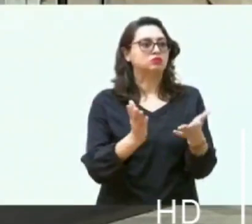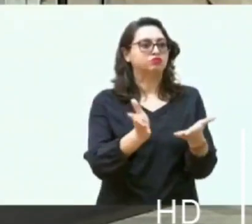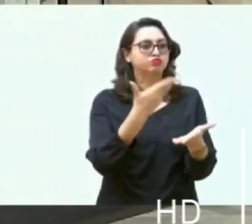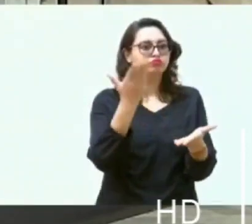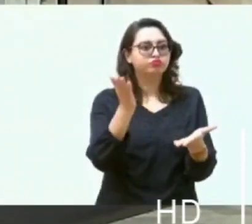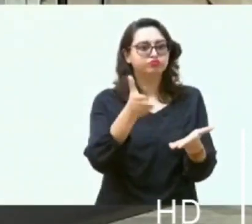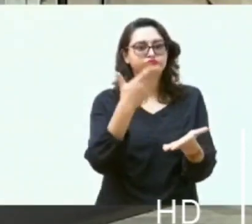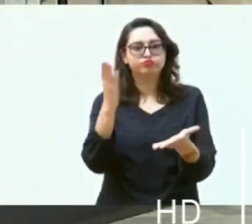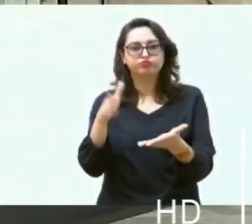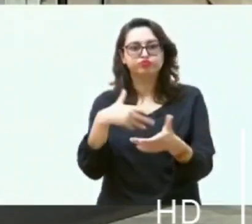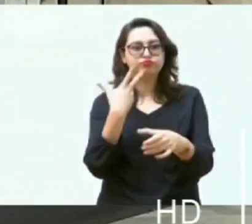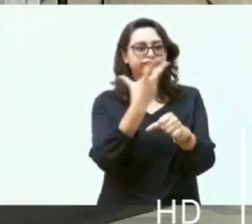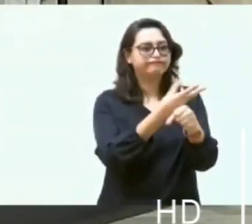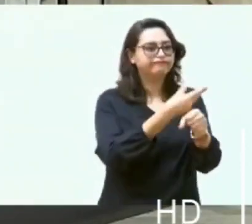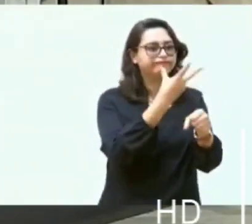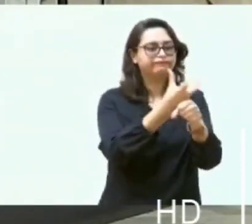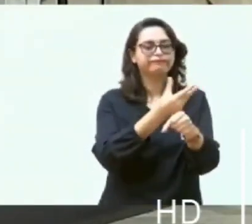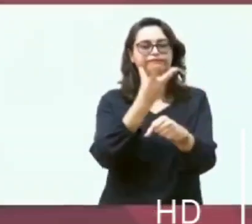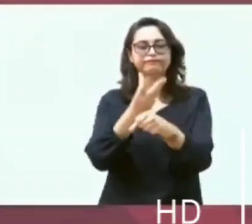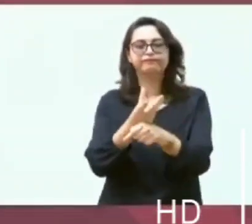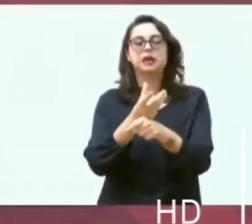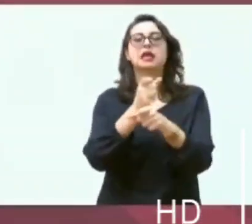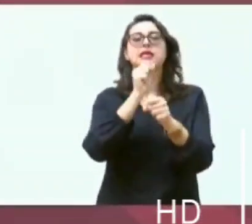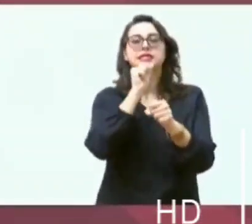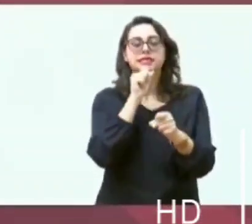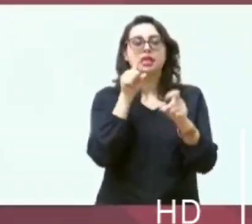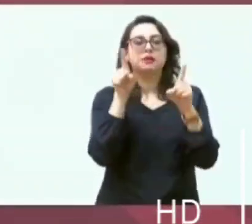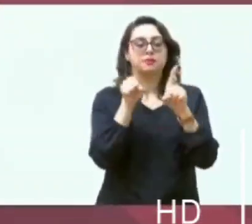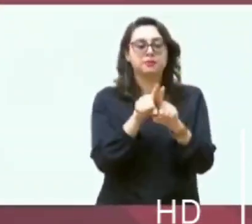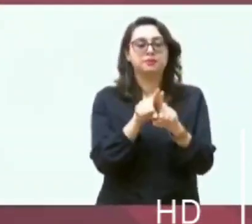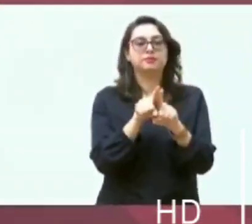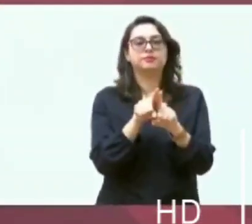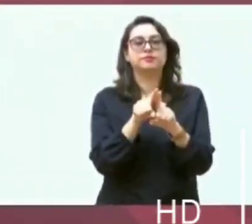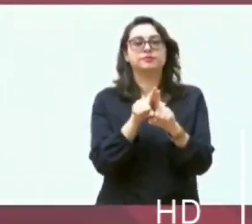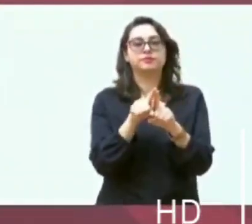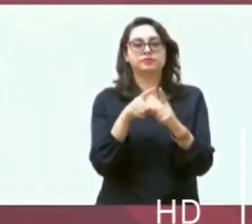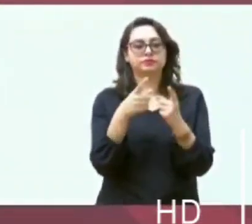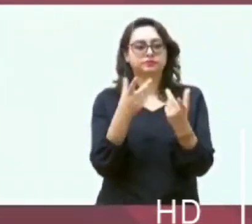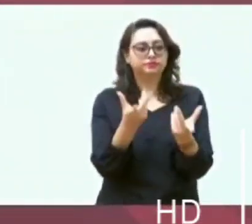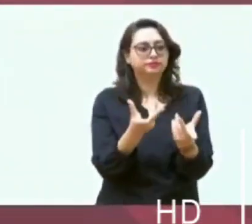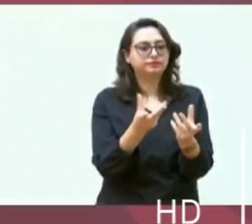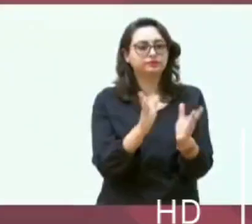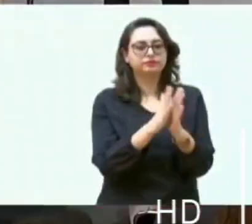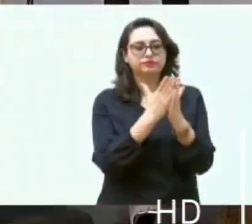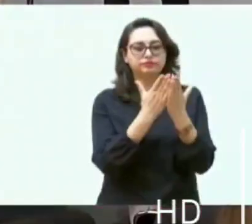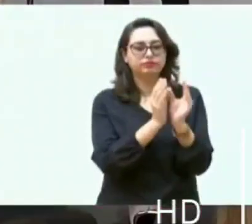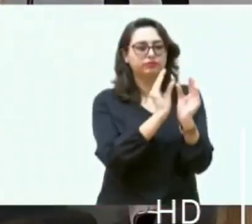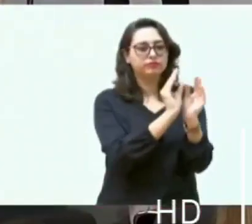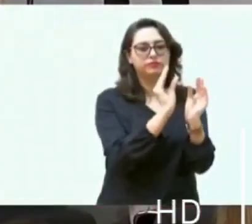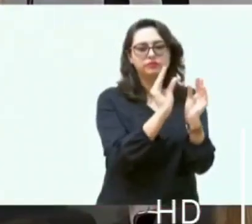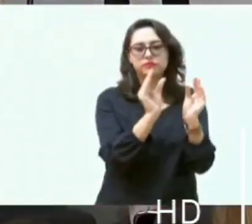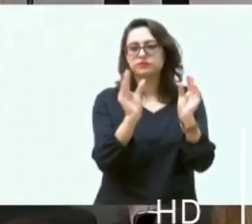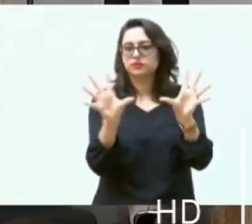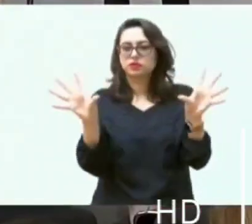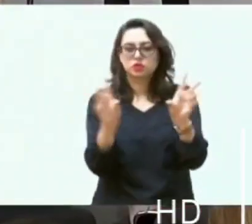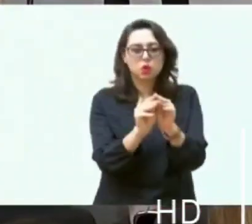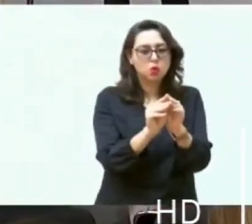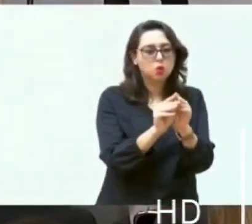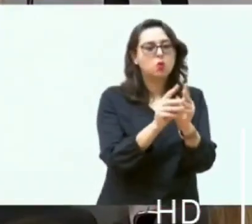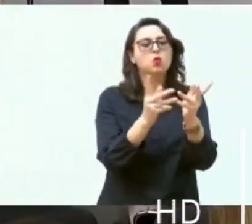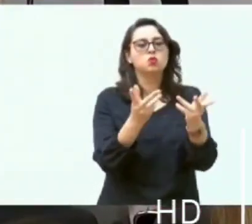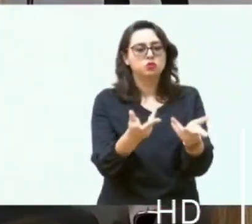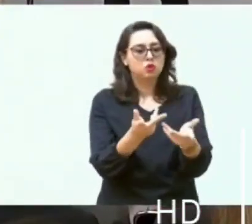catálogos, se han llevado a cabo trabajos de conservación y análisis de colecciones, así como un sistema